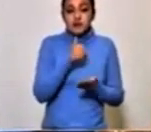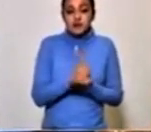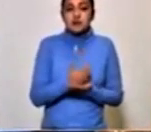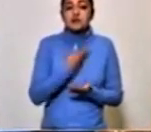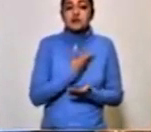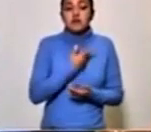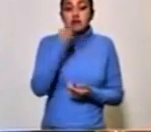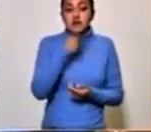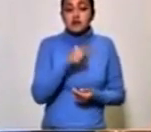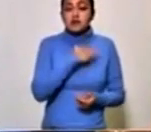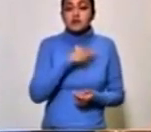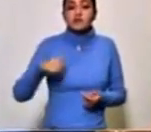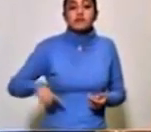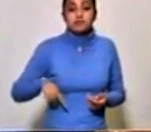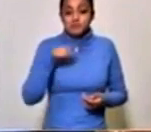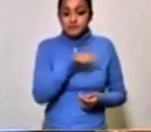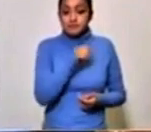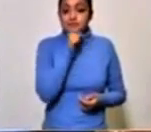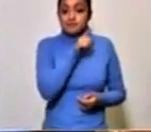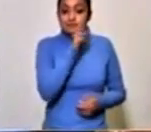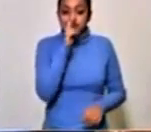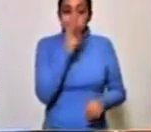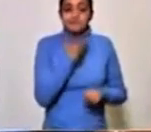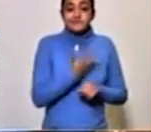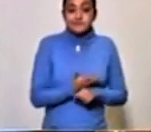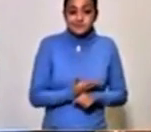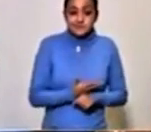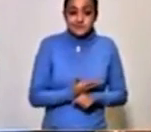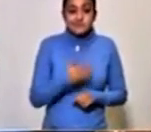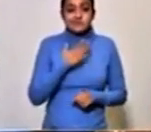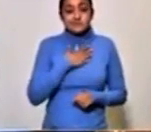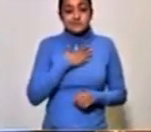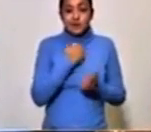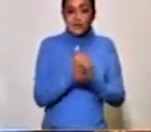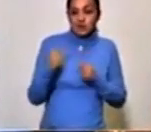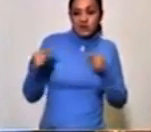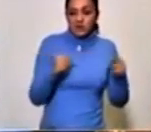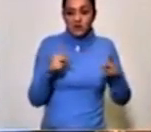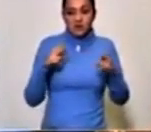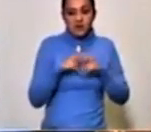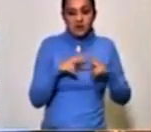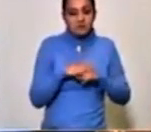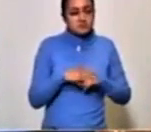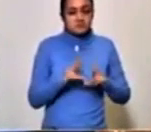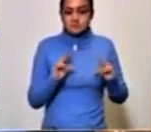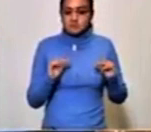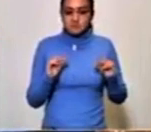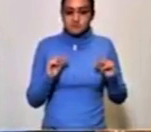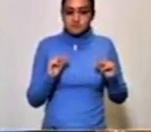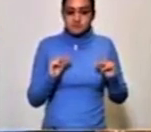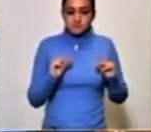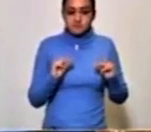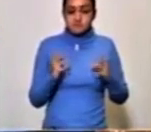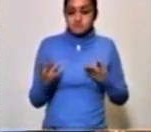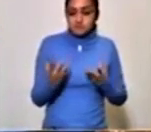una autoridad municipal. Por tanto, no vamos a forcejear ninguna acción de